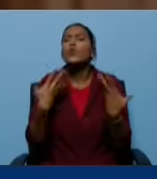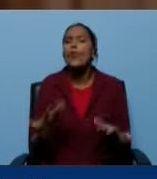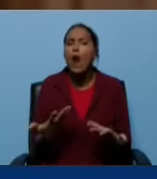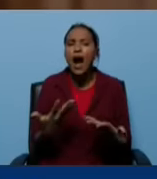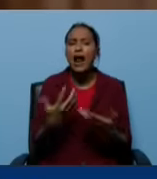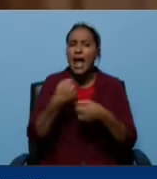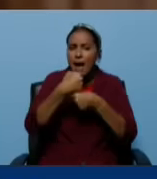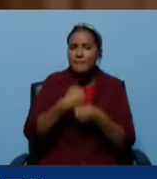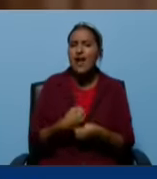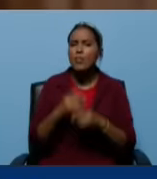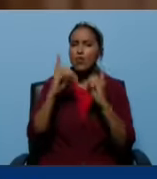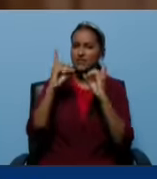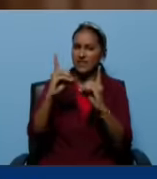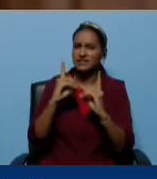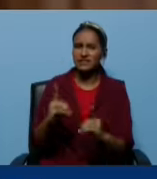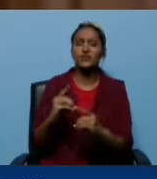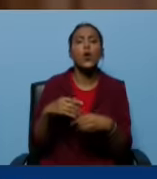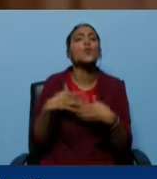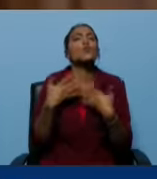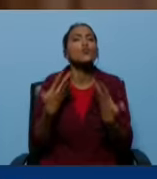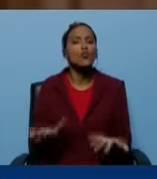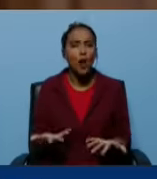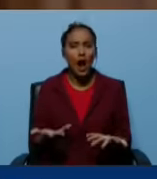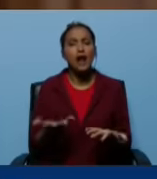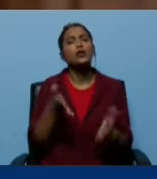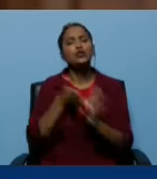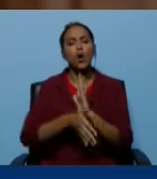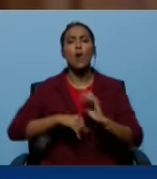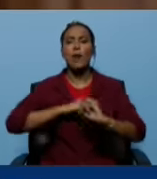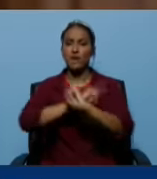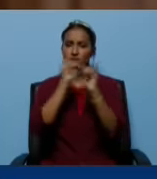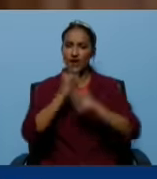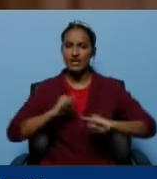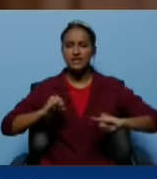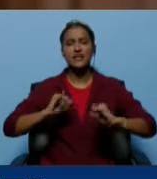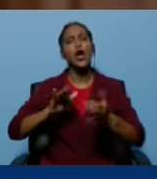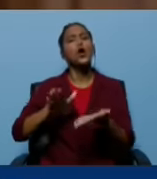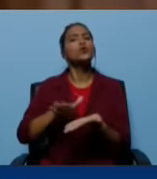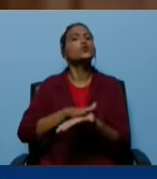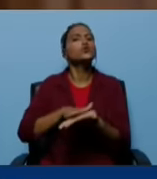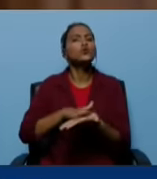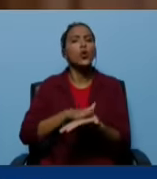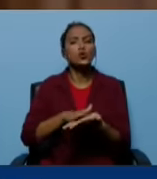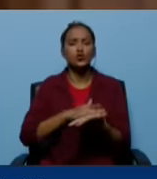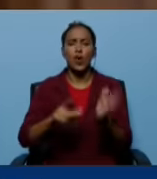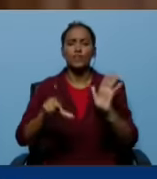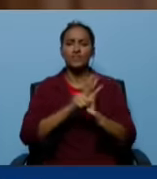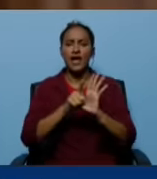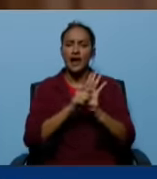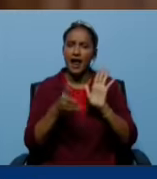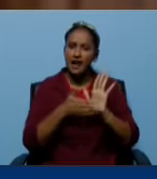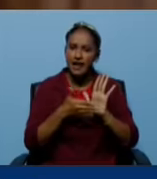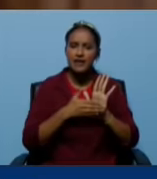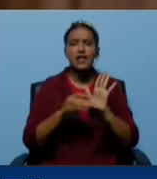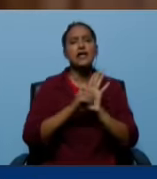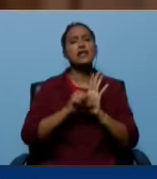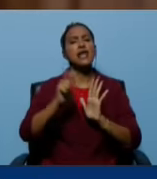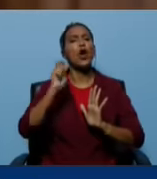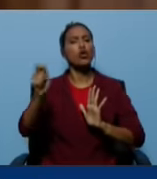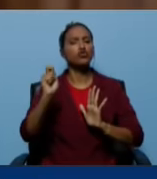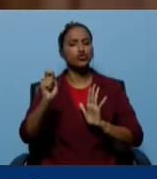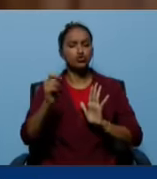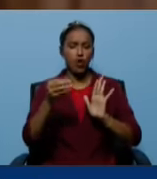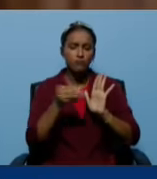un barco que llega a su puerto, un feliz término dentro de las leyes y dentro de nuestro marco democrático. Además, yo